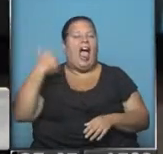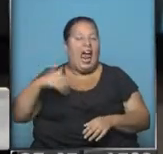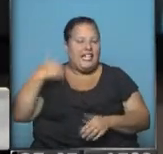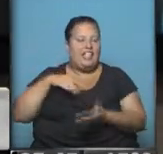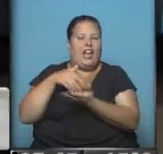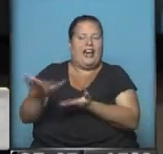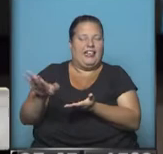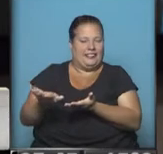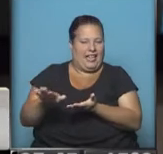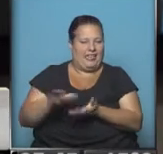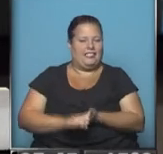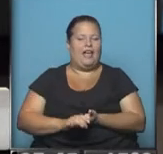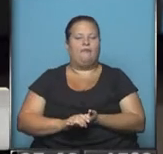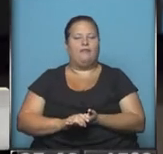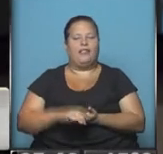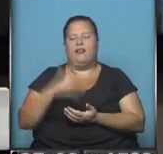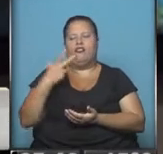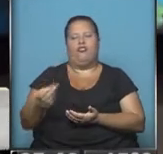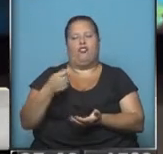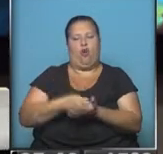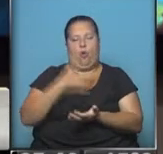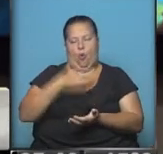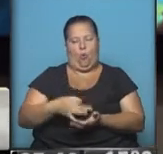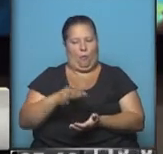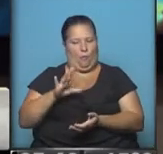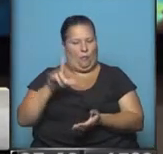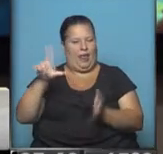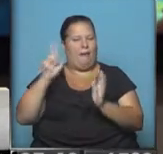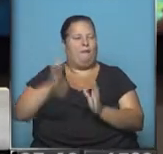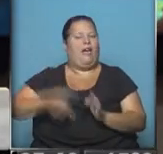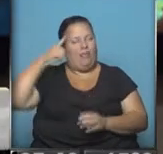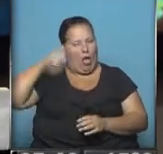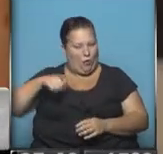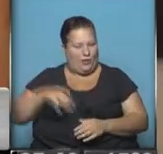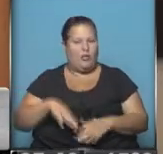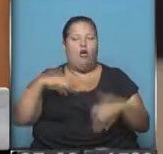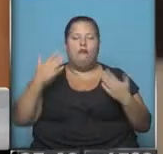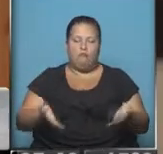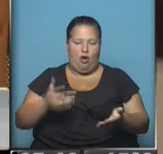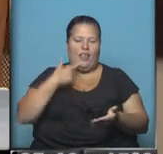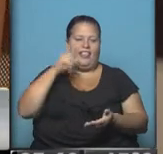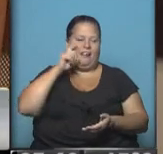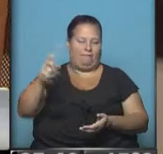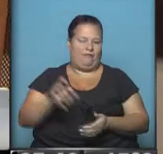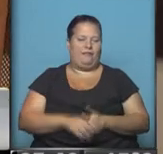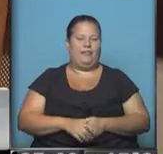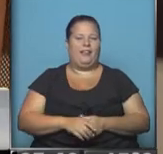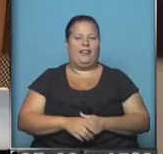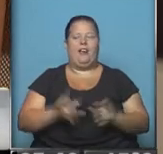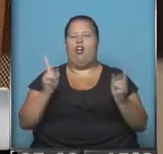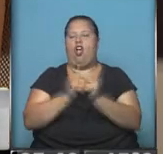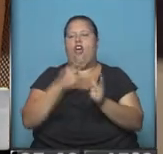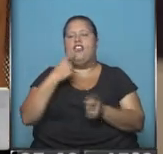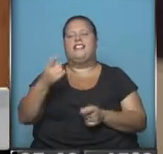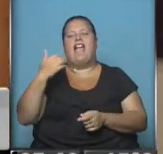rechazando están negándose a cumplir con las órdenes judiciales por eso lo de destacar en la versión corta es no